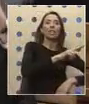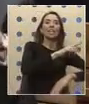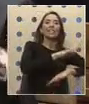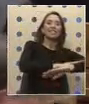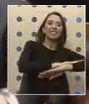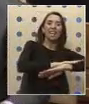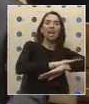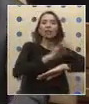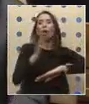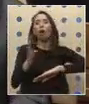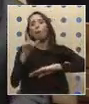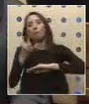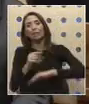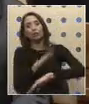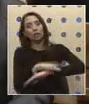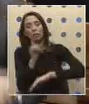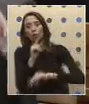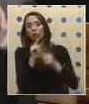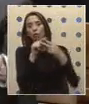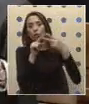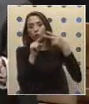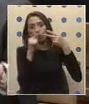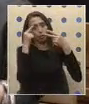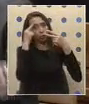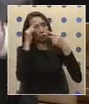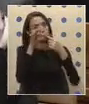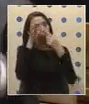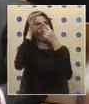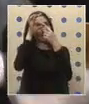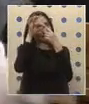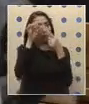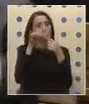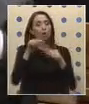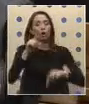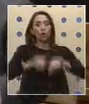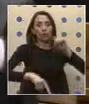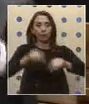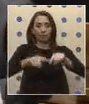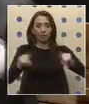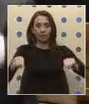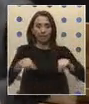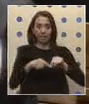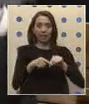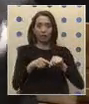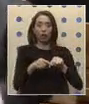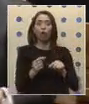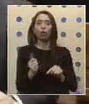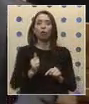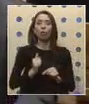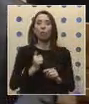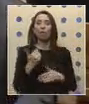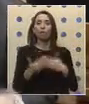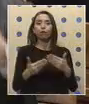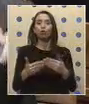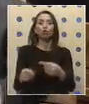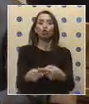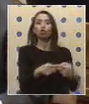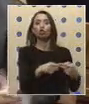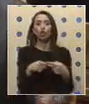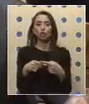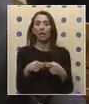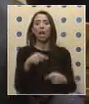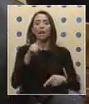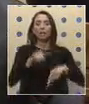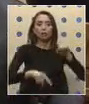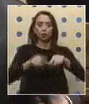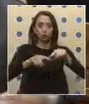dos principios fundamentales. El primer principio es que el suelo tiene que cumplir una función social antes que nada. O sea, el suelo es para